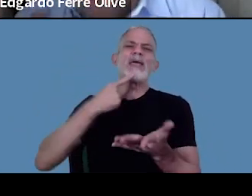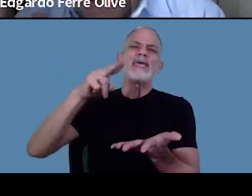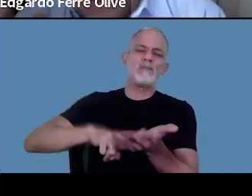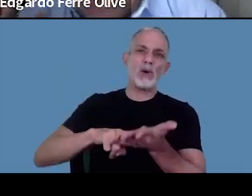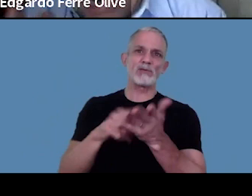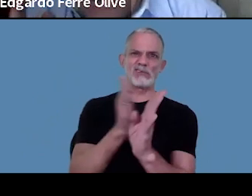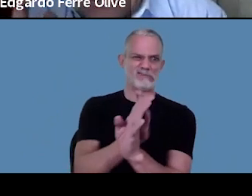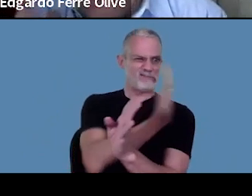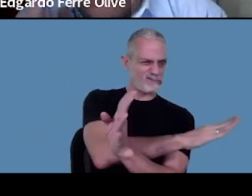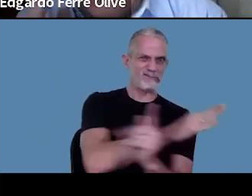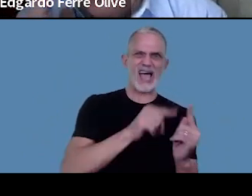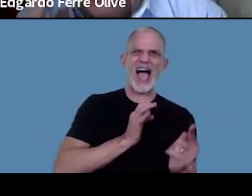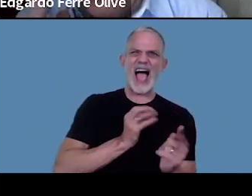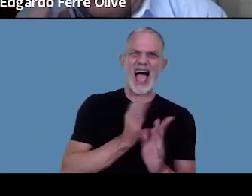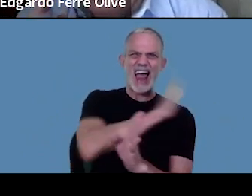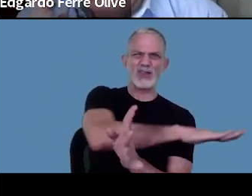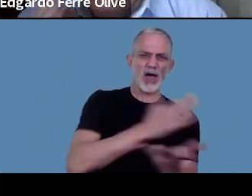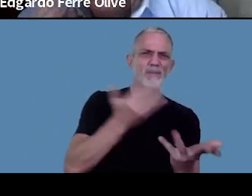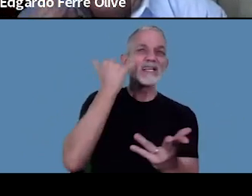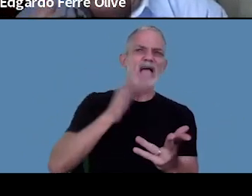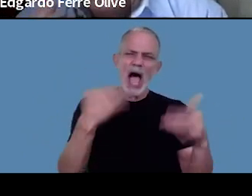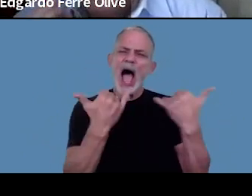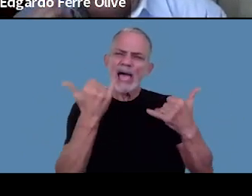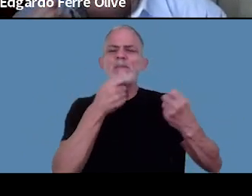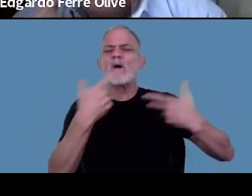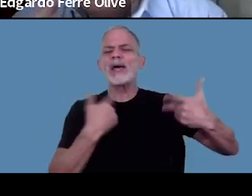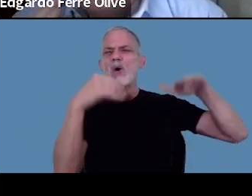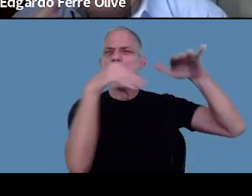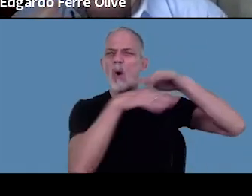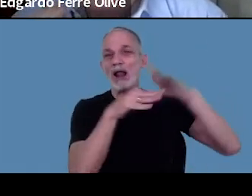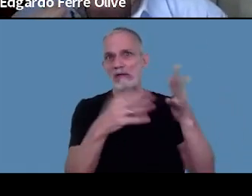retroactivo para algo que yo tengo en stock, como puede ser un